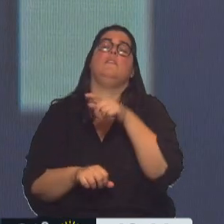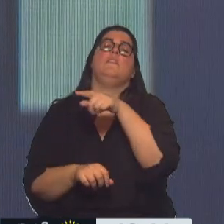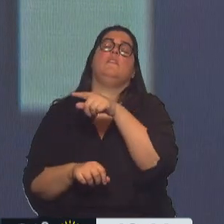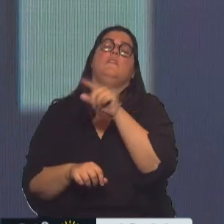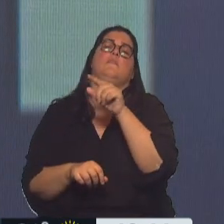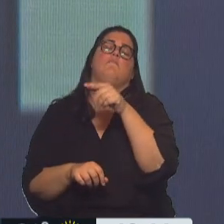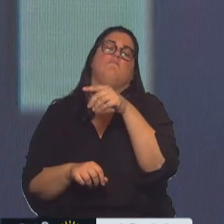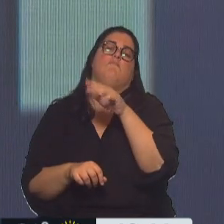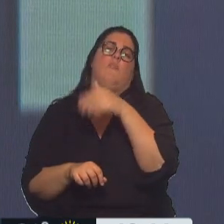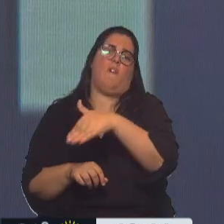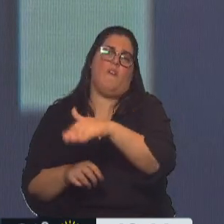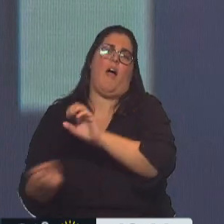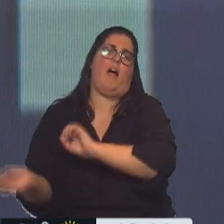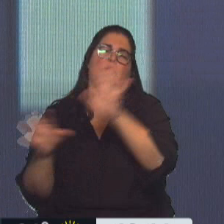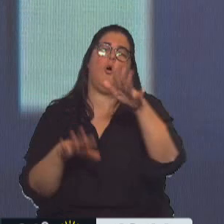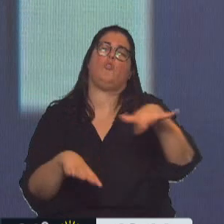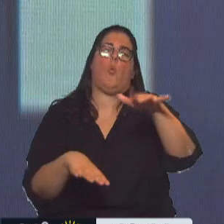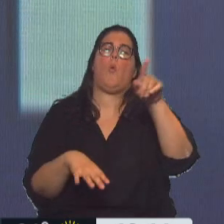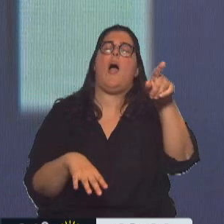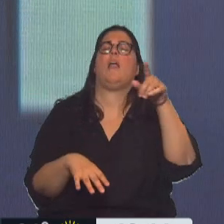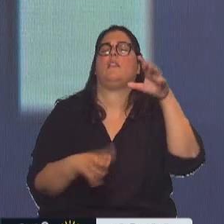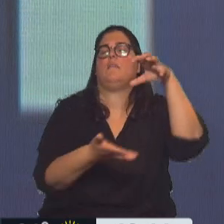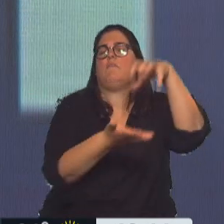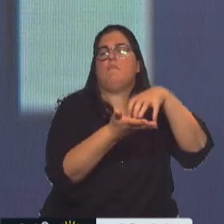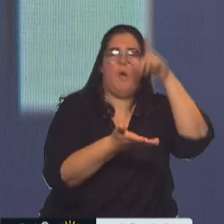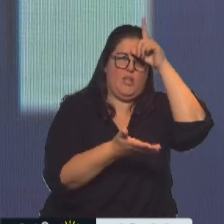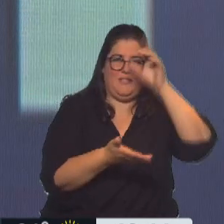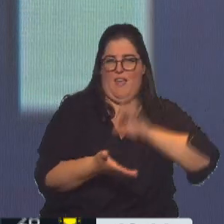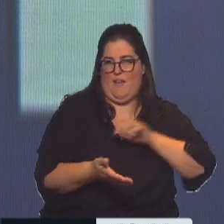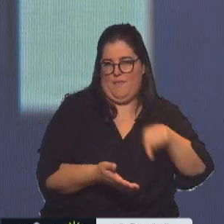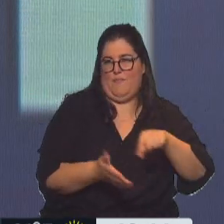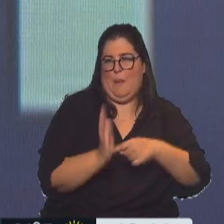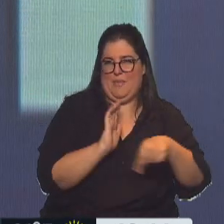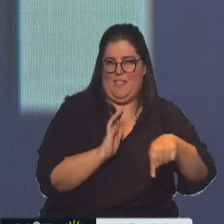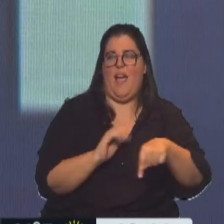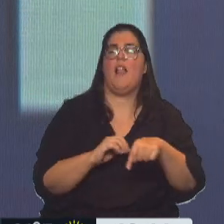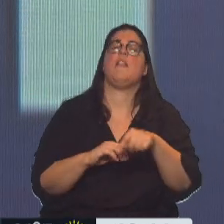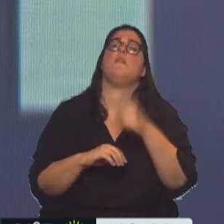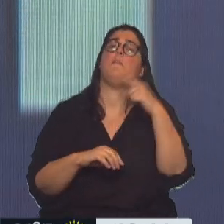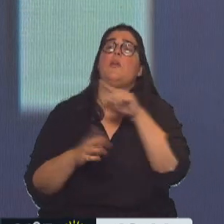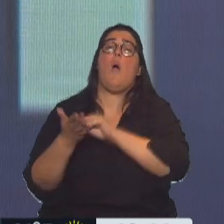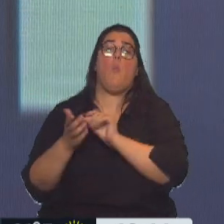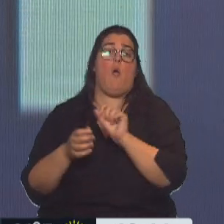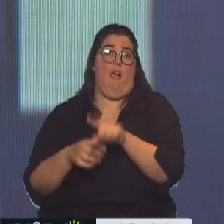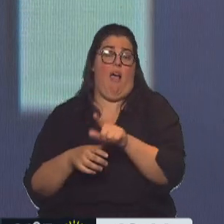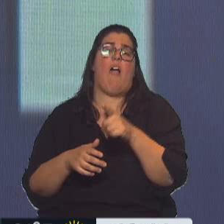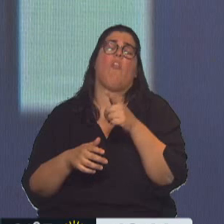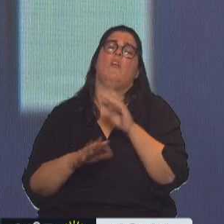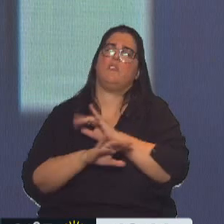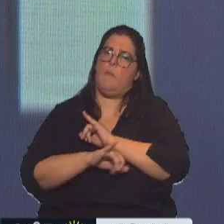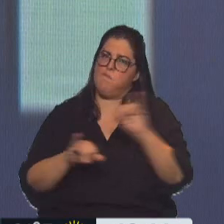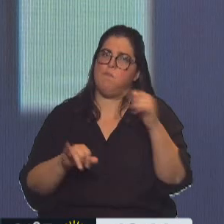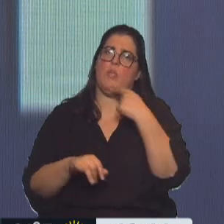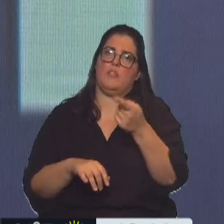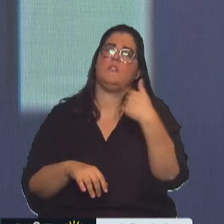a una dependencia de la Policía Federal aquí en la Capital Federal. Pero la defensa, insisto, anunció ya